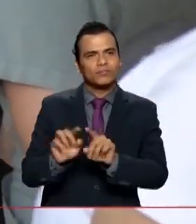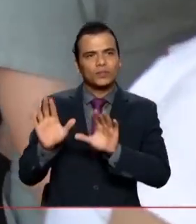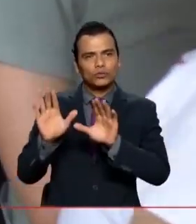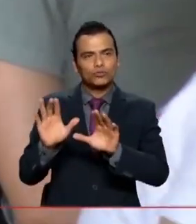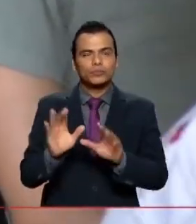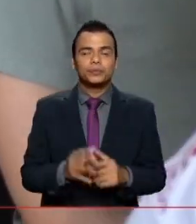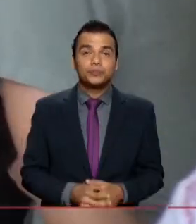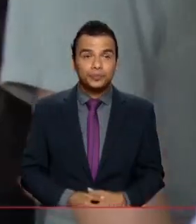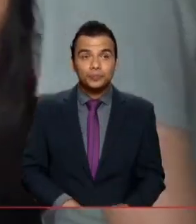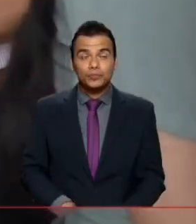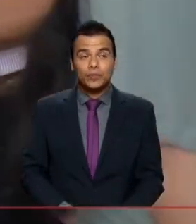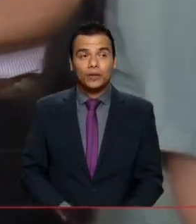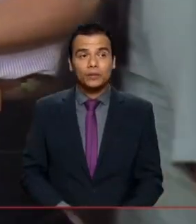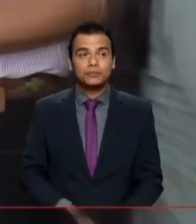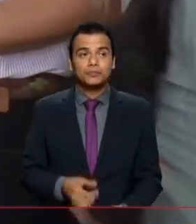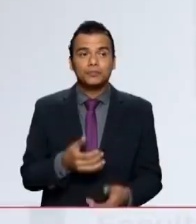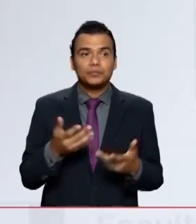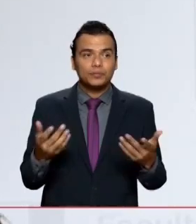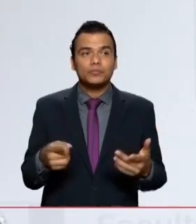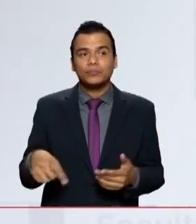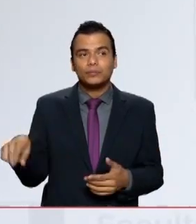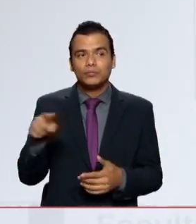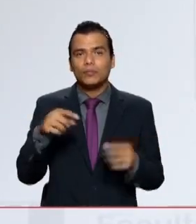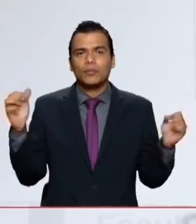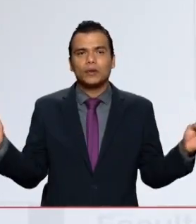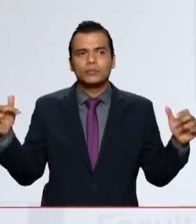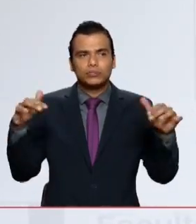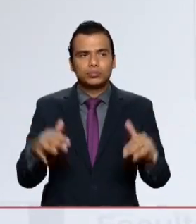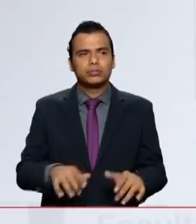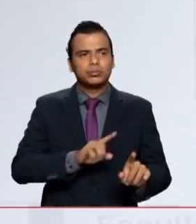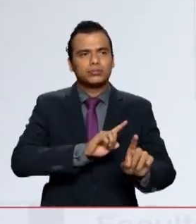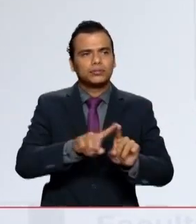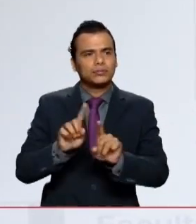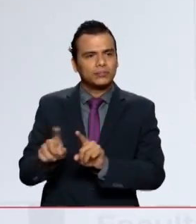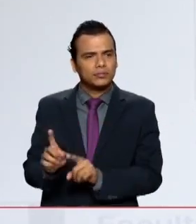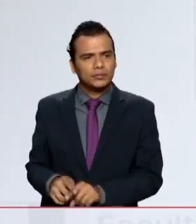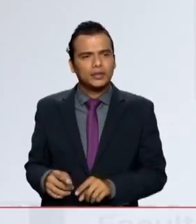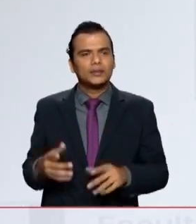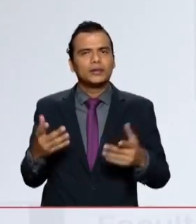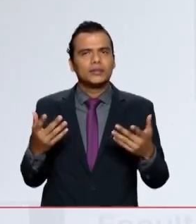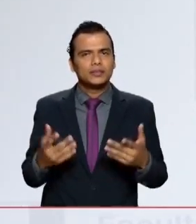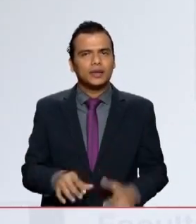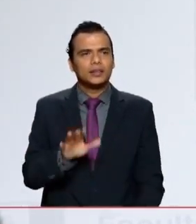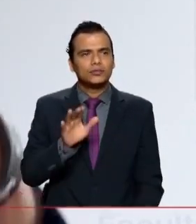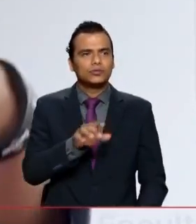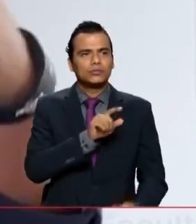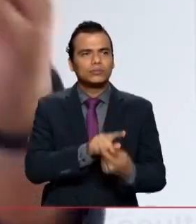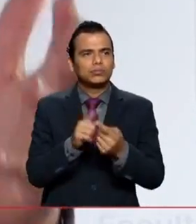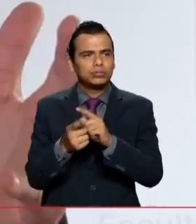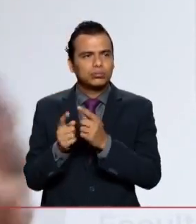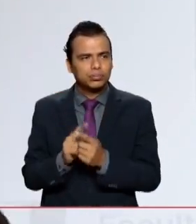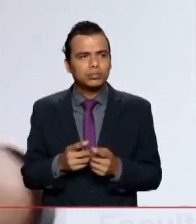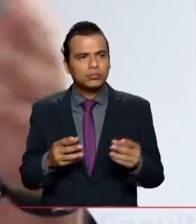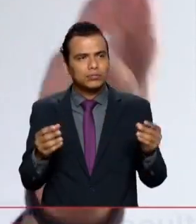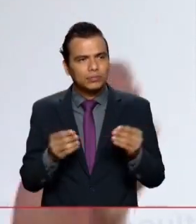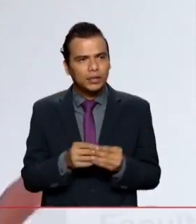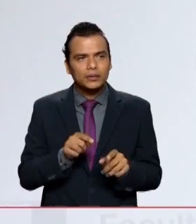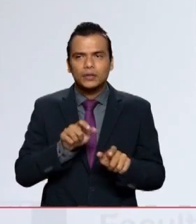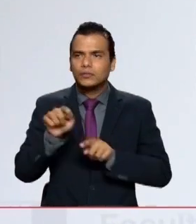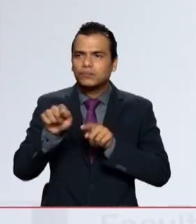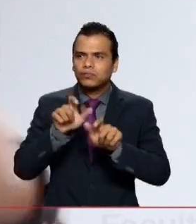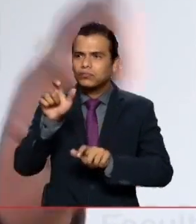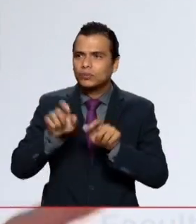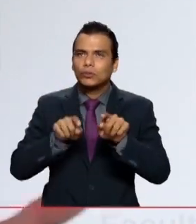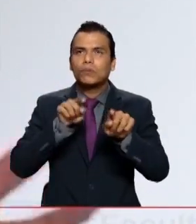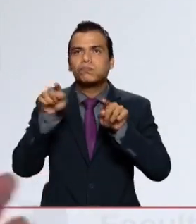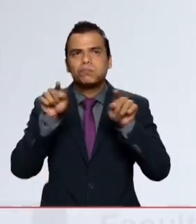superior. Cuando ellos se exponen a este tipo de encuentros, cuando ellos dialogan o hacen relaciones con otro tipo de personas en otros